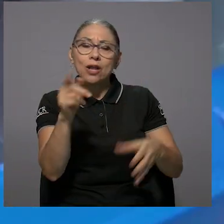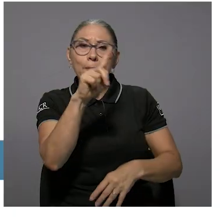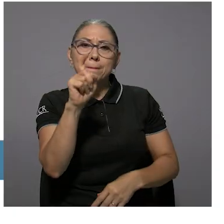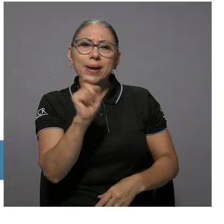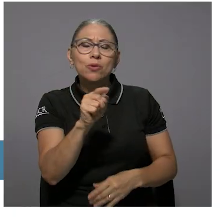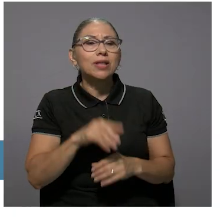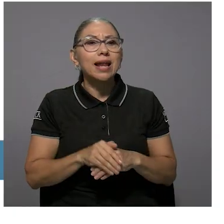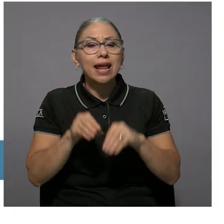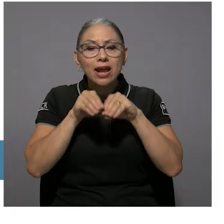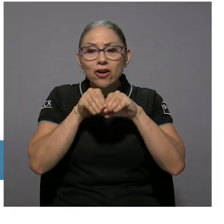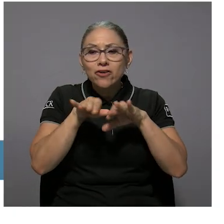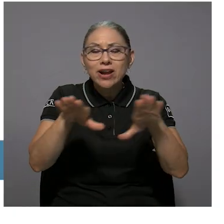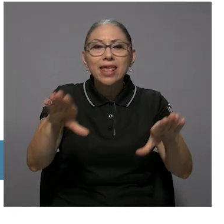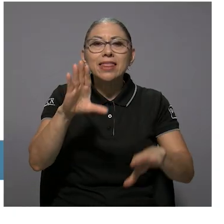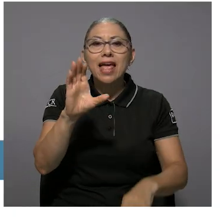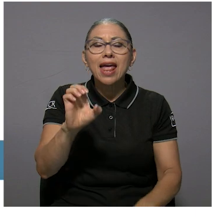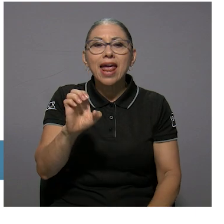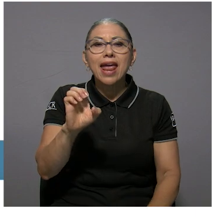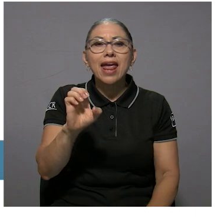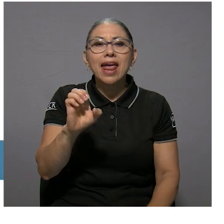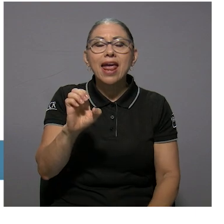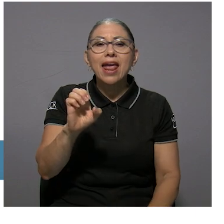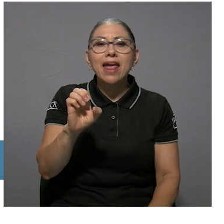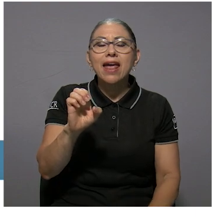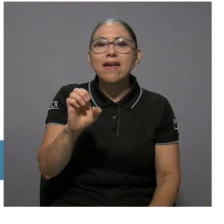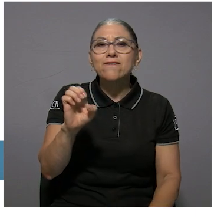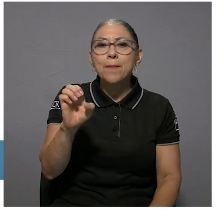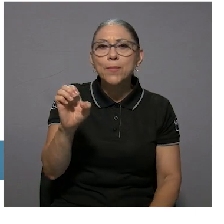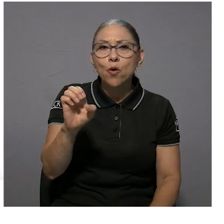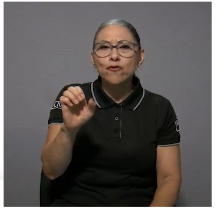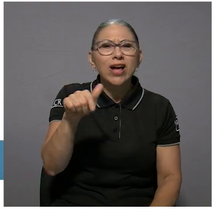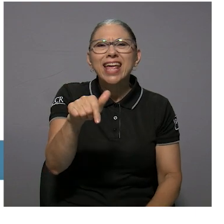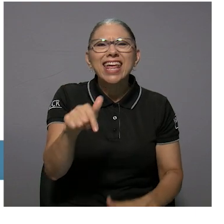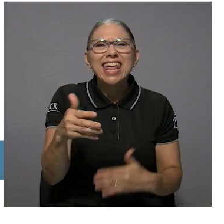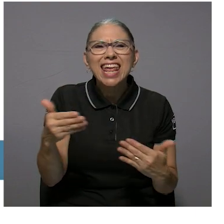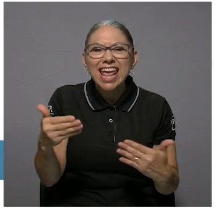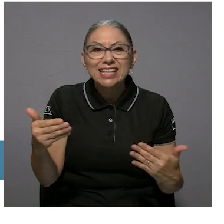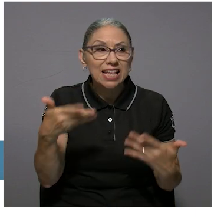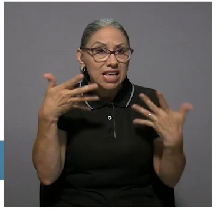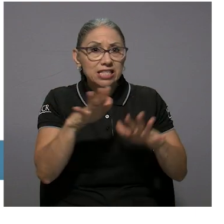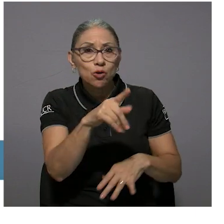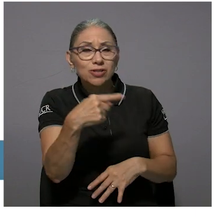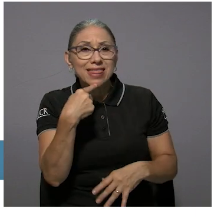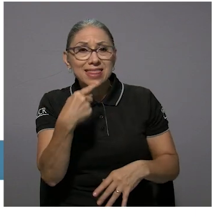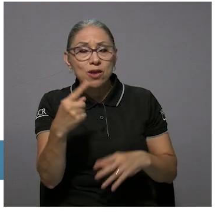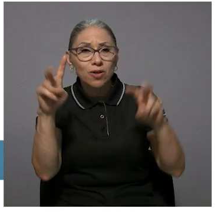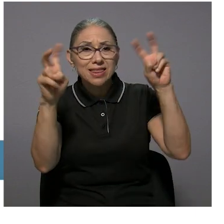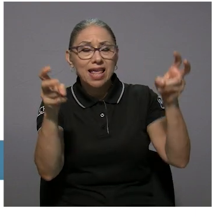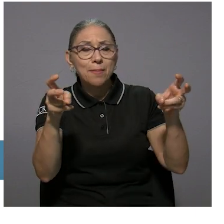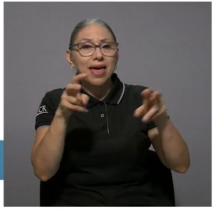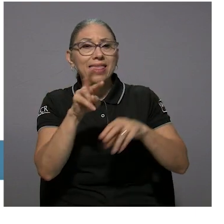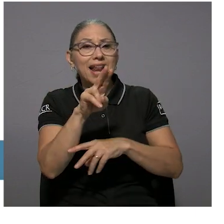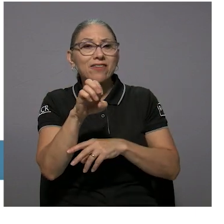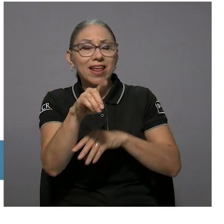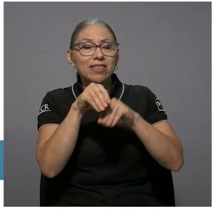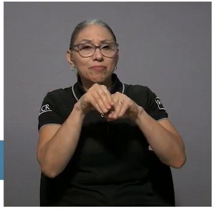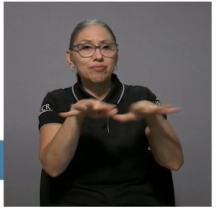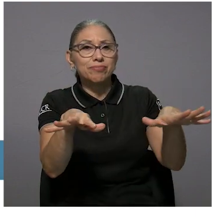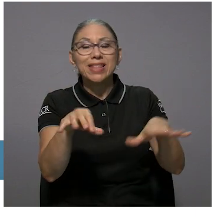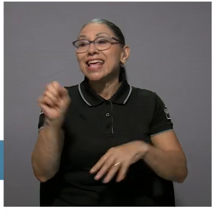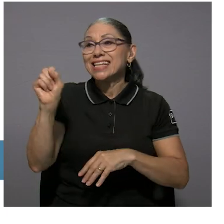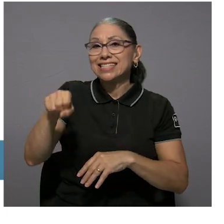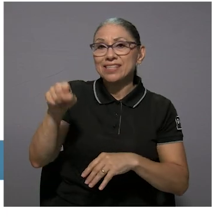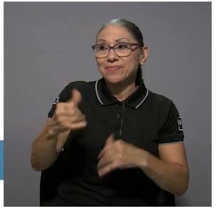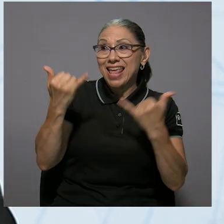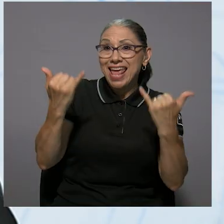preguntar qué es la red EVAPROP, que está, ya usted mencionó el tema de la red. Sí, en